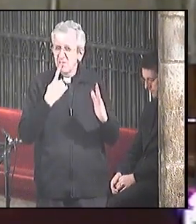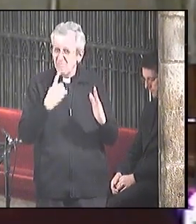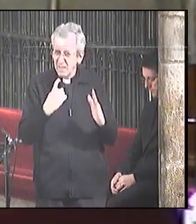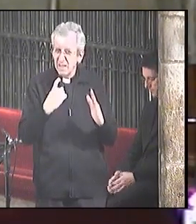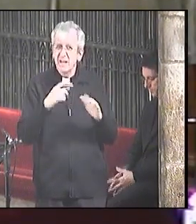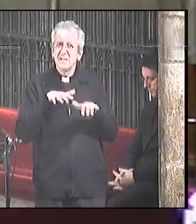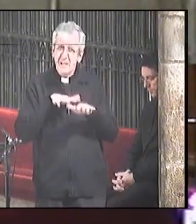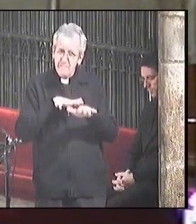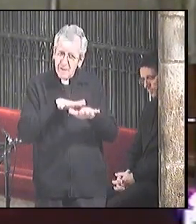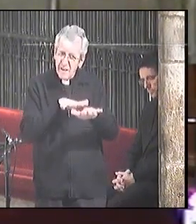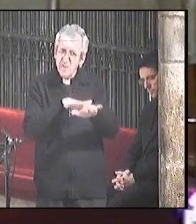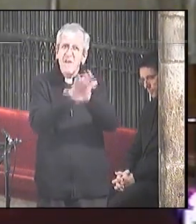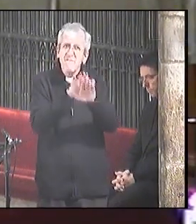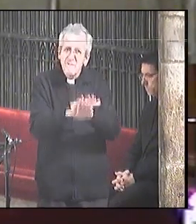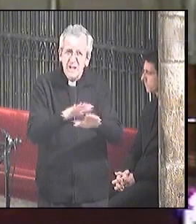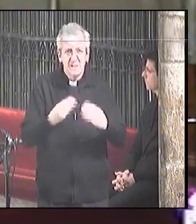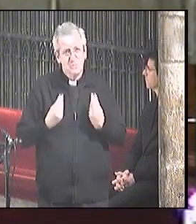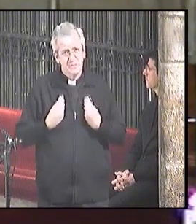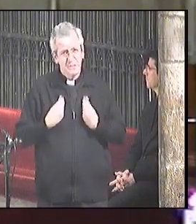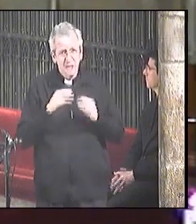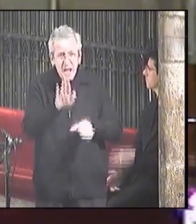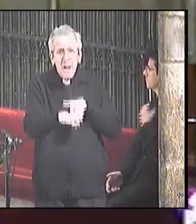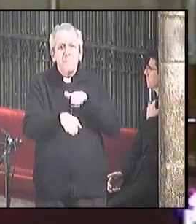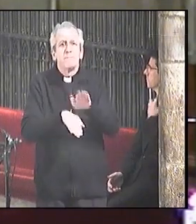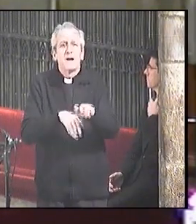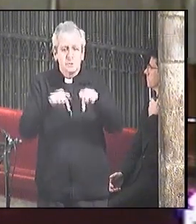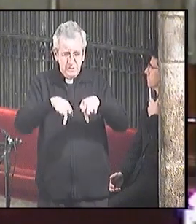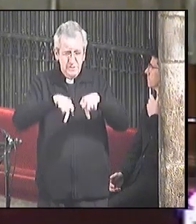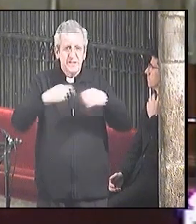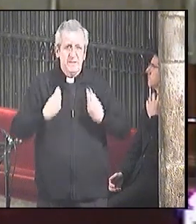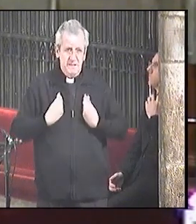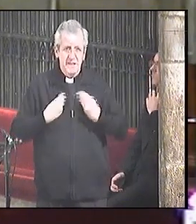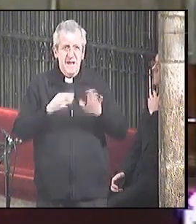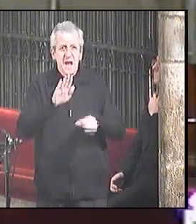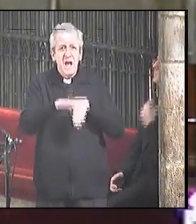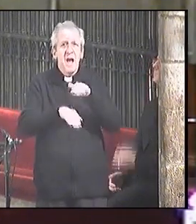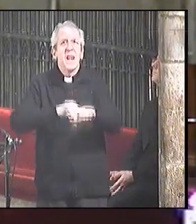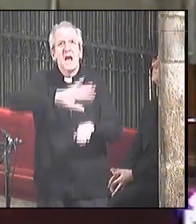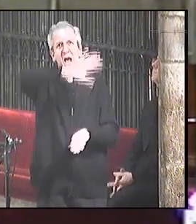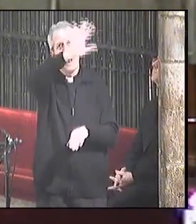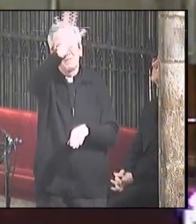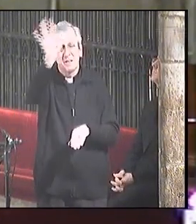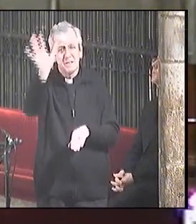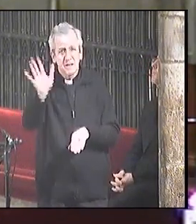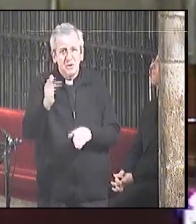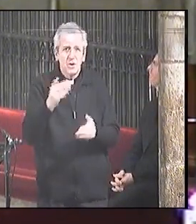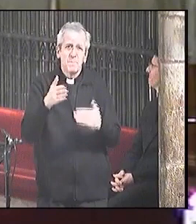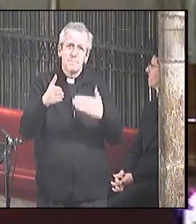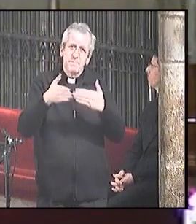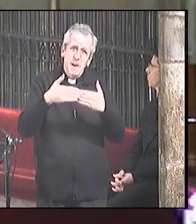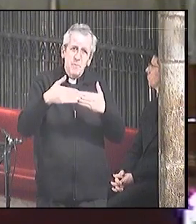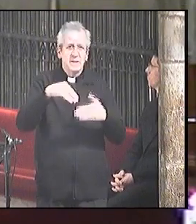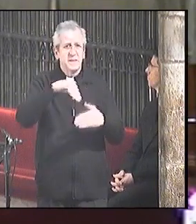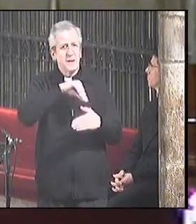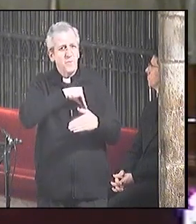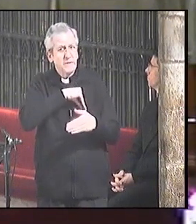peregrinaje al final de nuestra vida, que es el paso de esta vida a la otra a través de la muerte, que es una puerta que nosotros